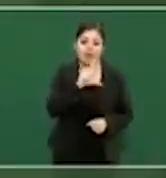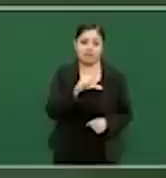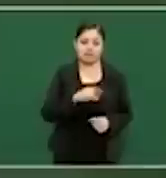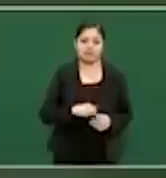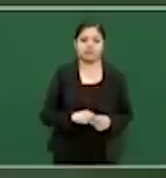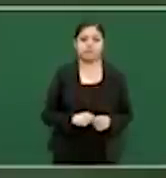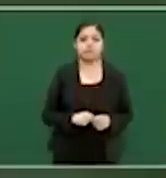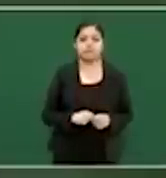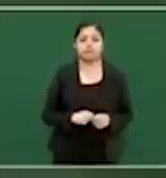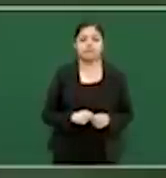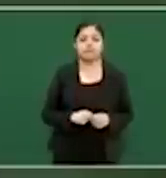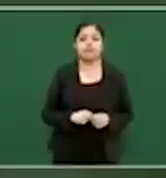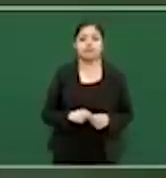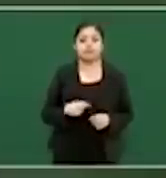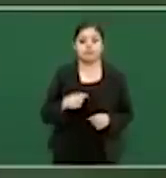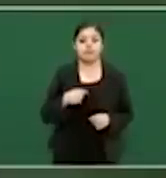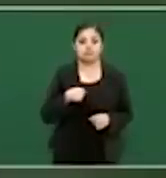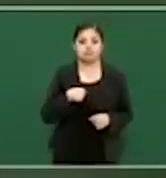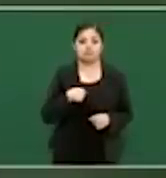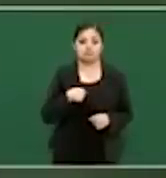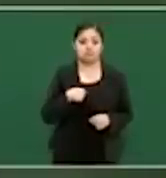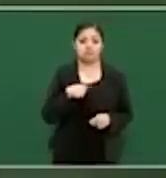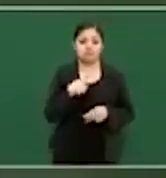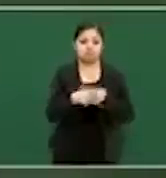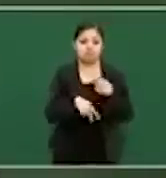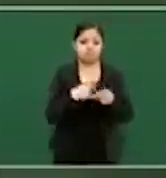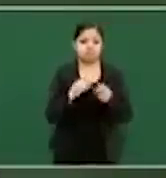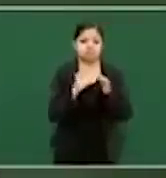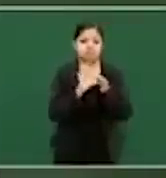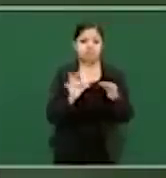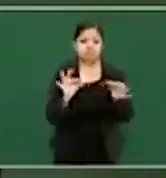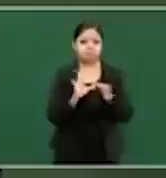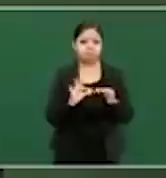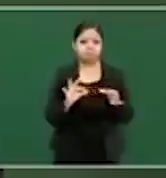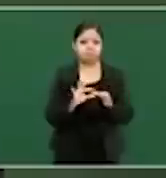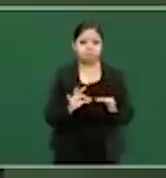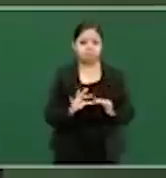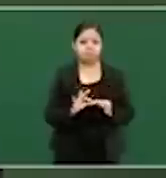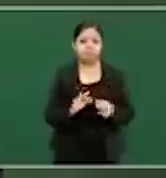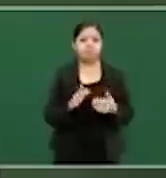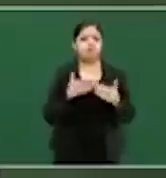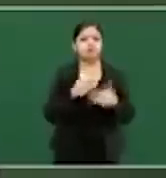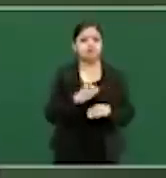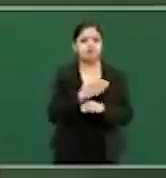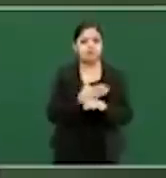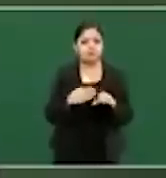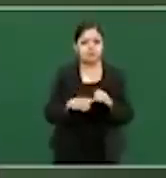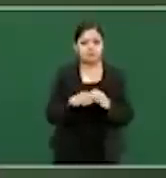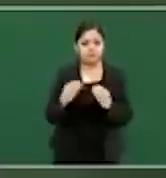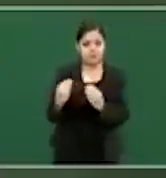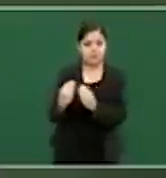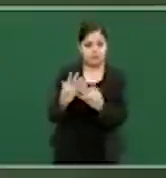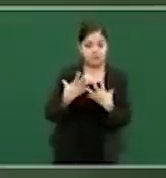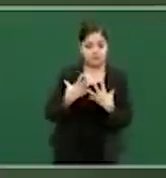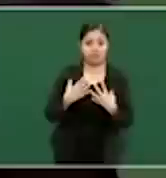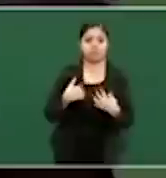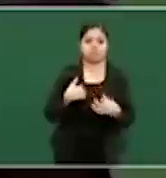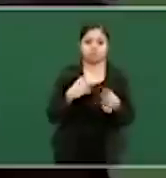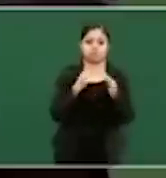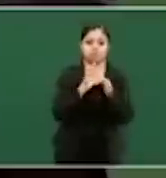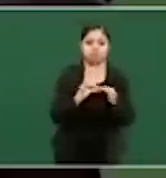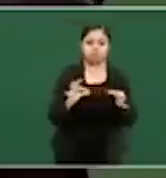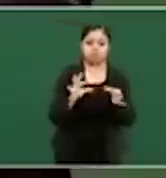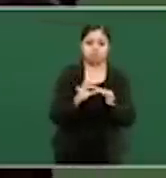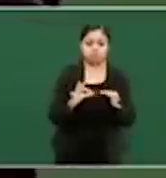Vamos a exponerles sobre resultados. Va